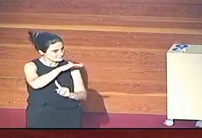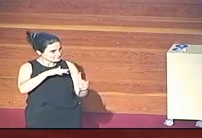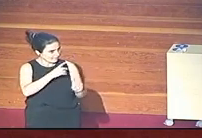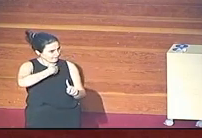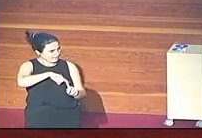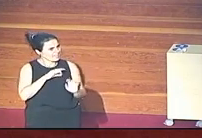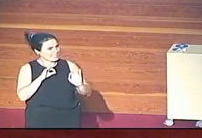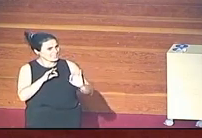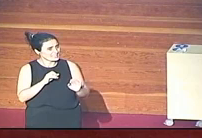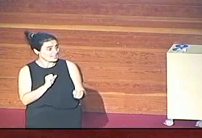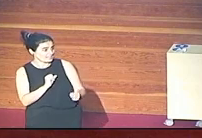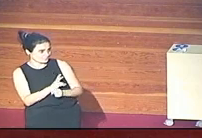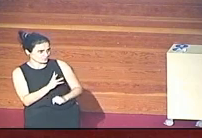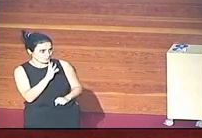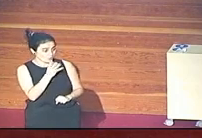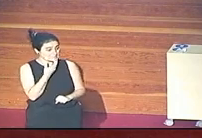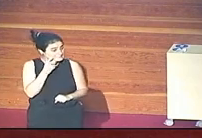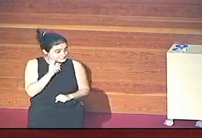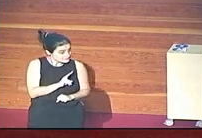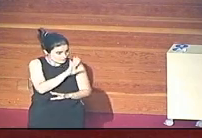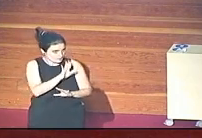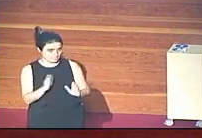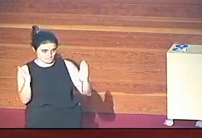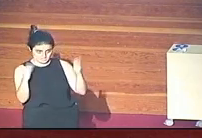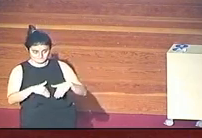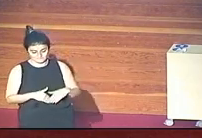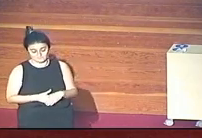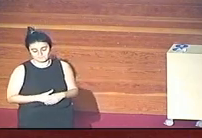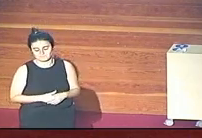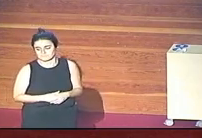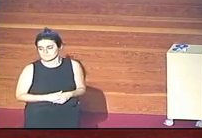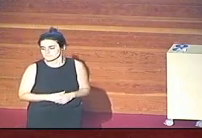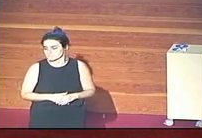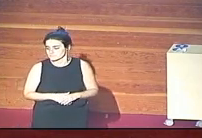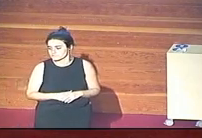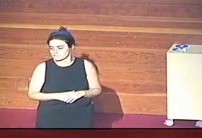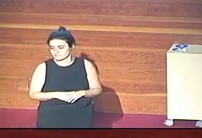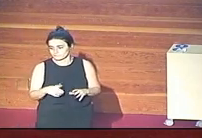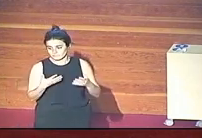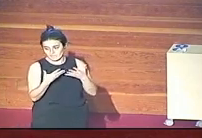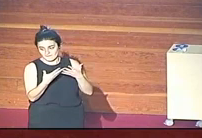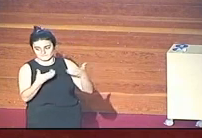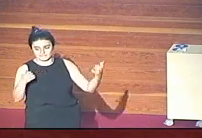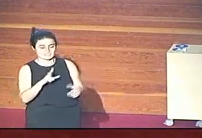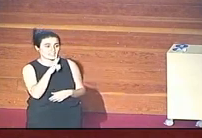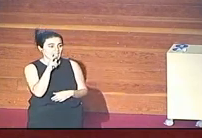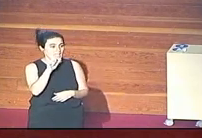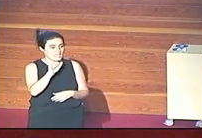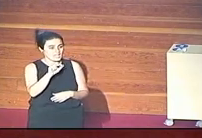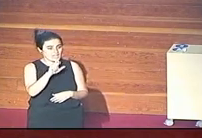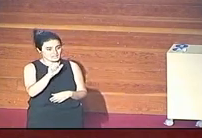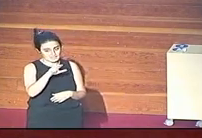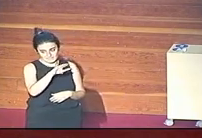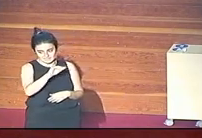eso que no se ve parece que no existe bueno esta frase de arar y a mí me gusta mucho porque